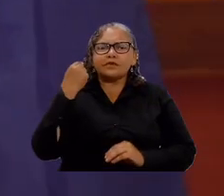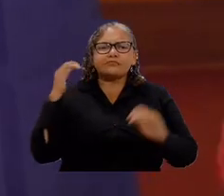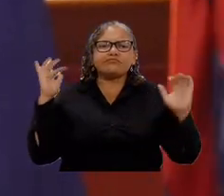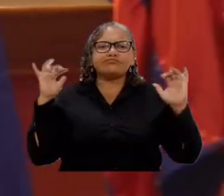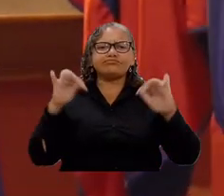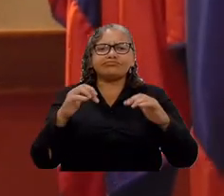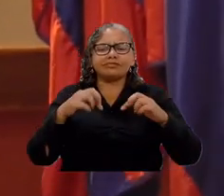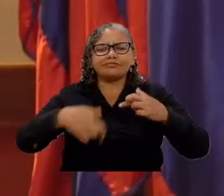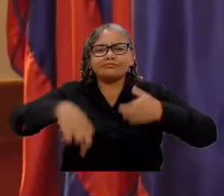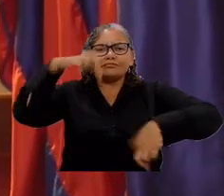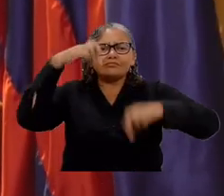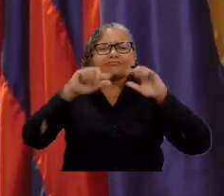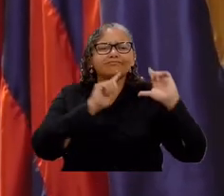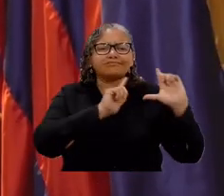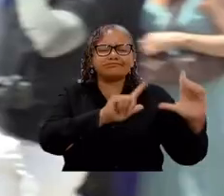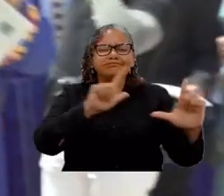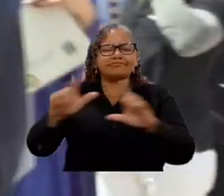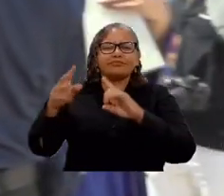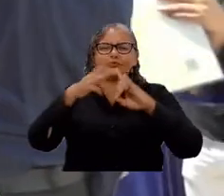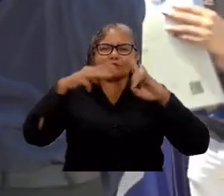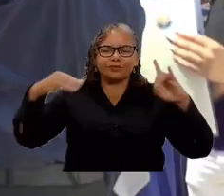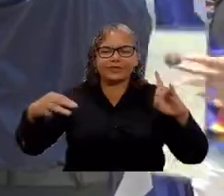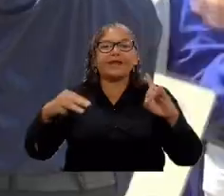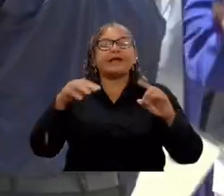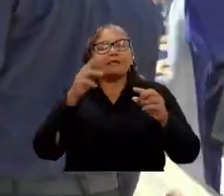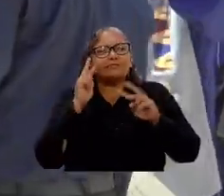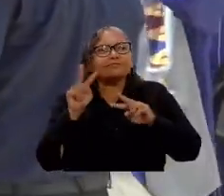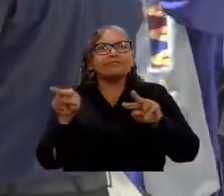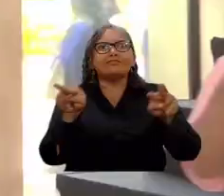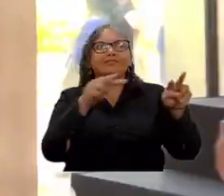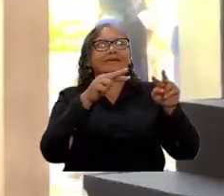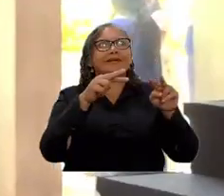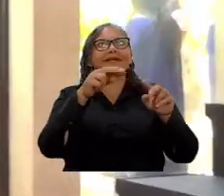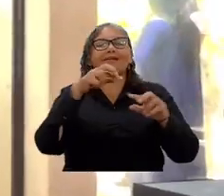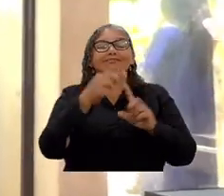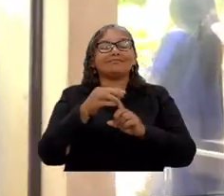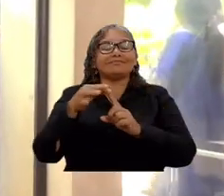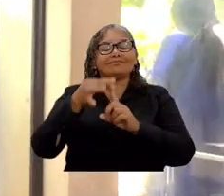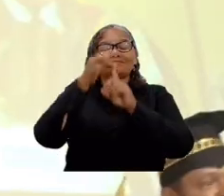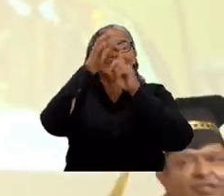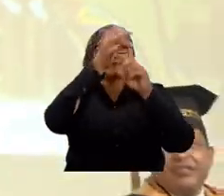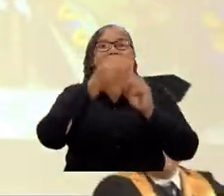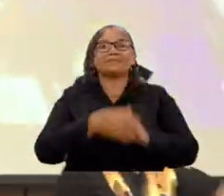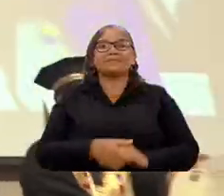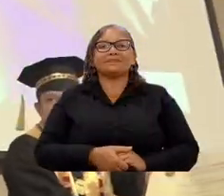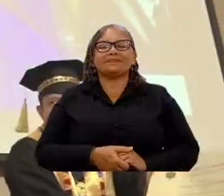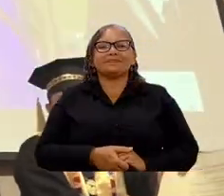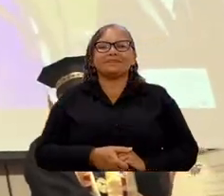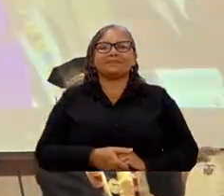En la más reciente ceremonia de graduación de Unimagdalena se vivieron momentos especiales.